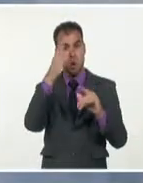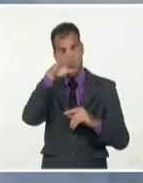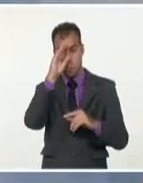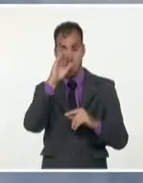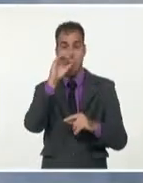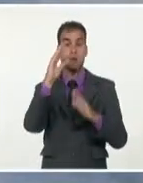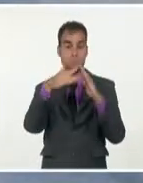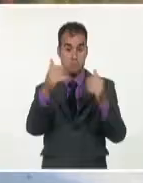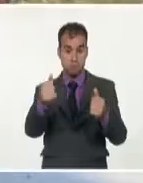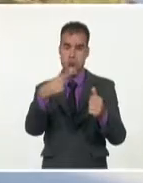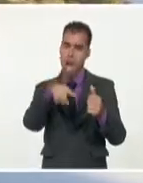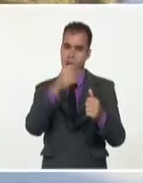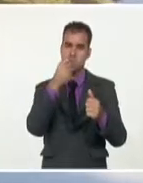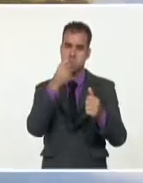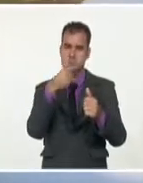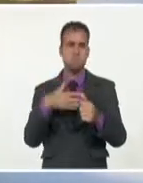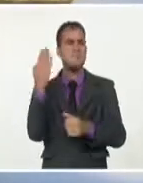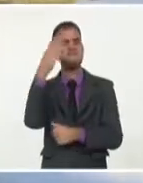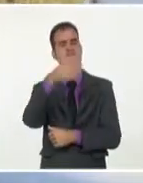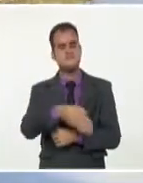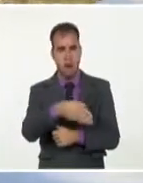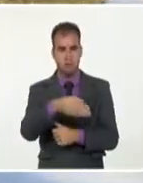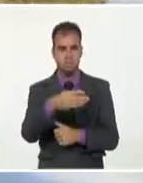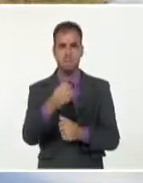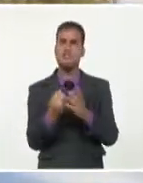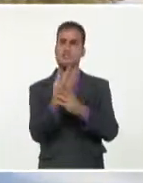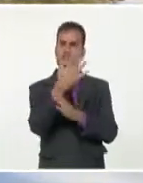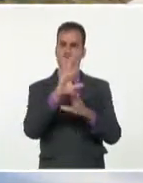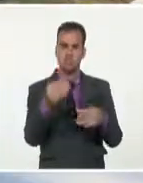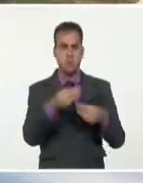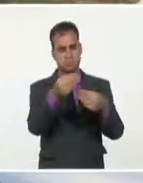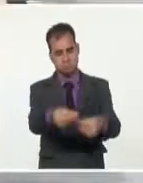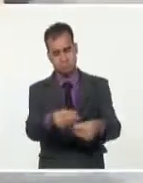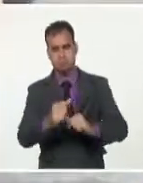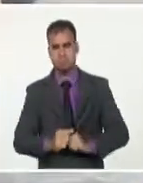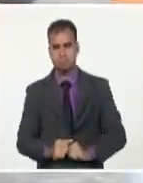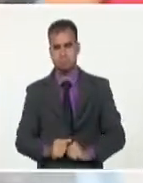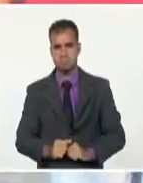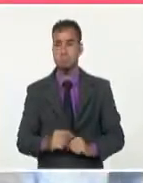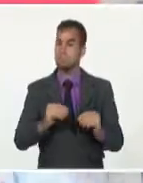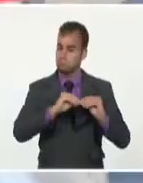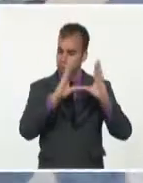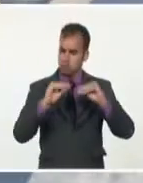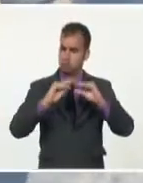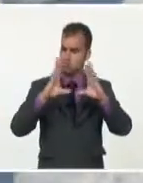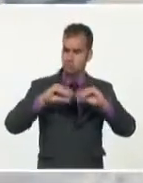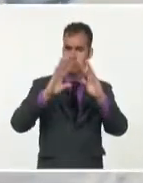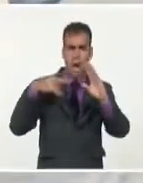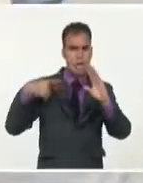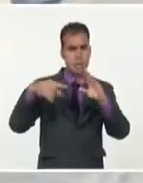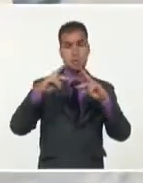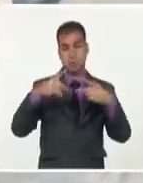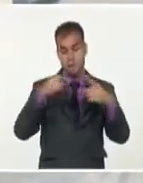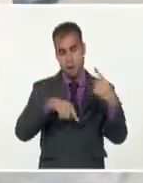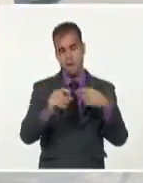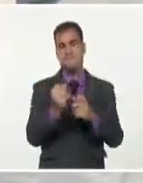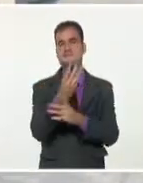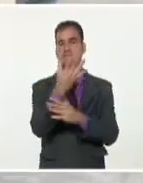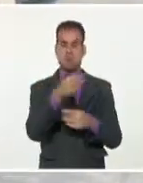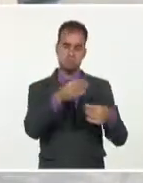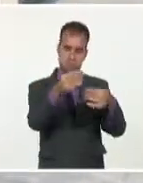a su heroína personal. En nombre de esos hijos, amanece otra vez en cada tumba de Santa Ifigenia una flor que